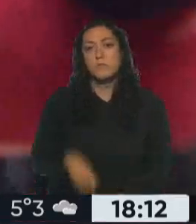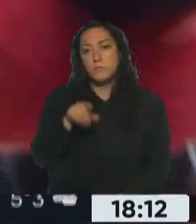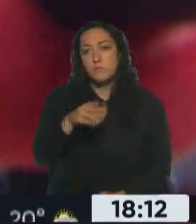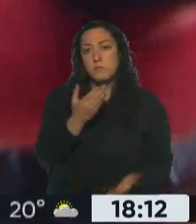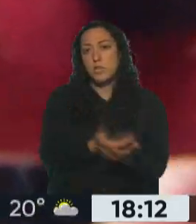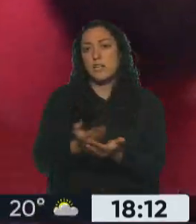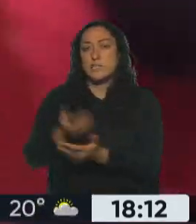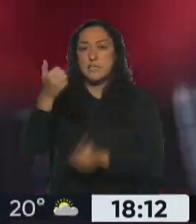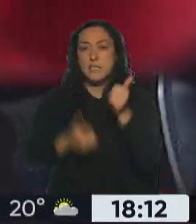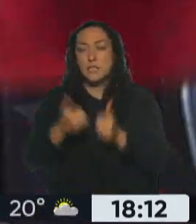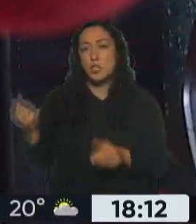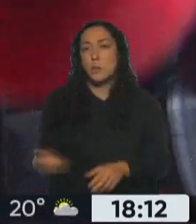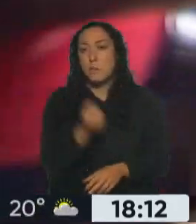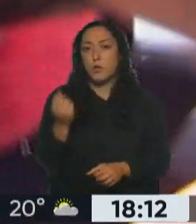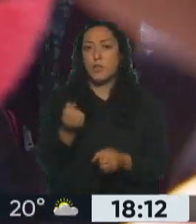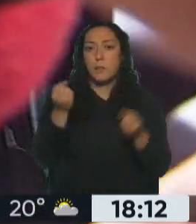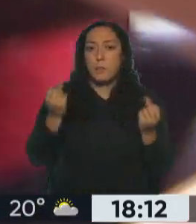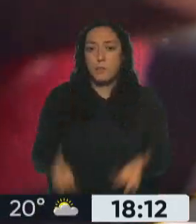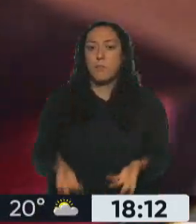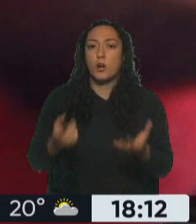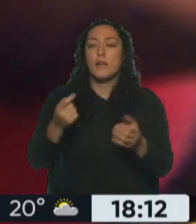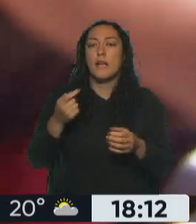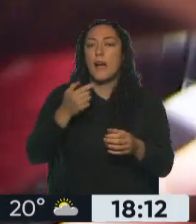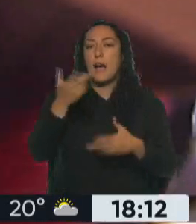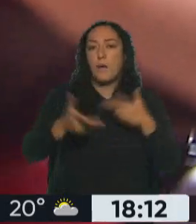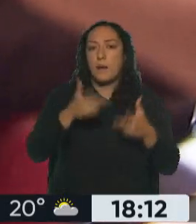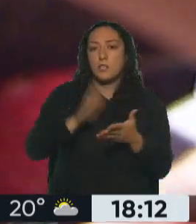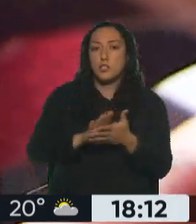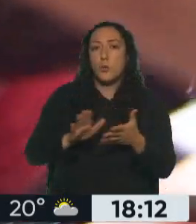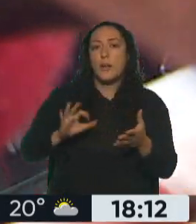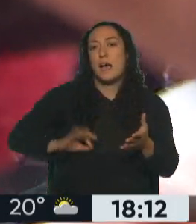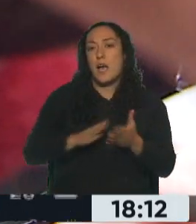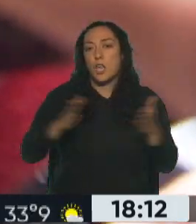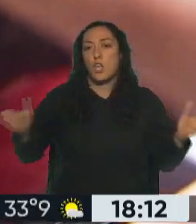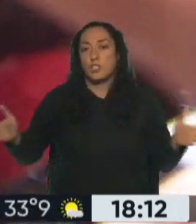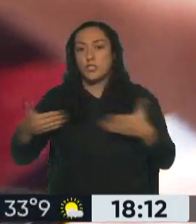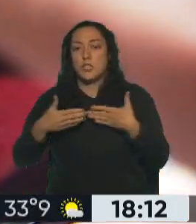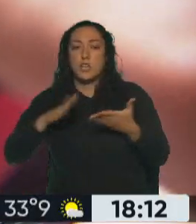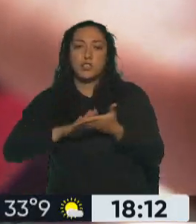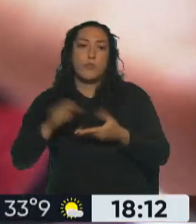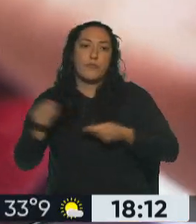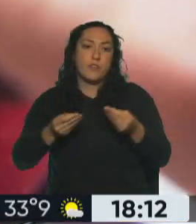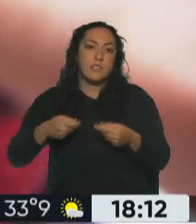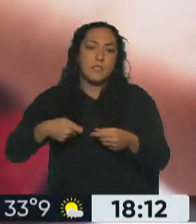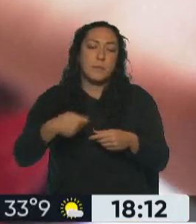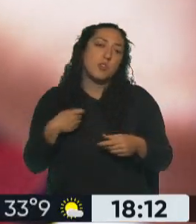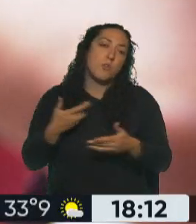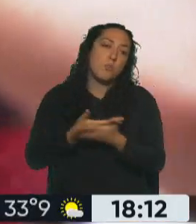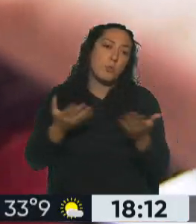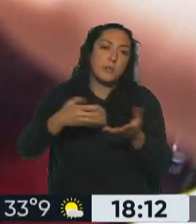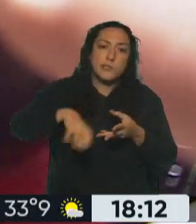muy importante porque refería al cierre del año en términos de financiamiento del sector